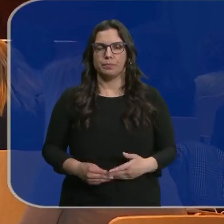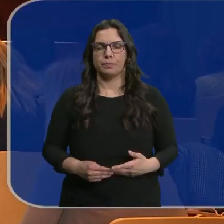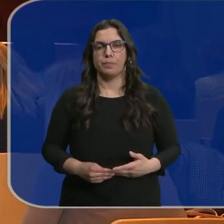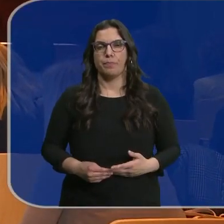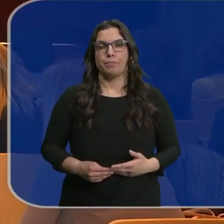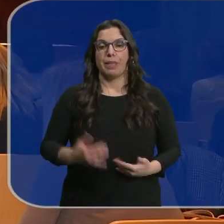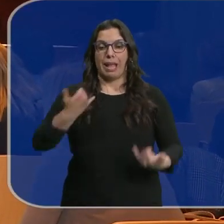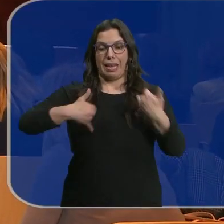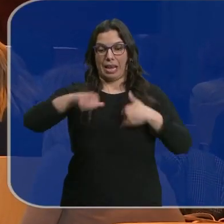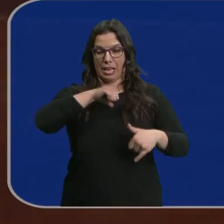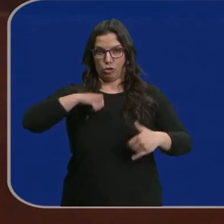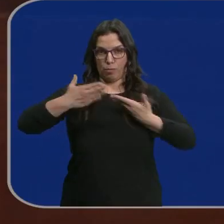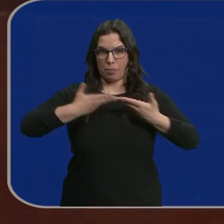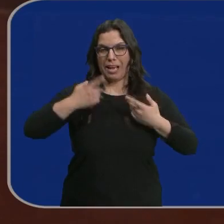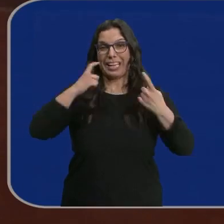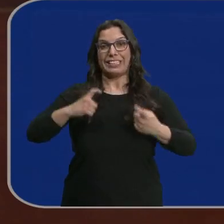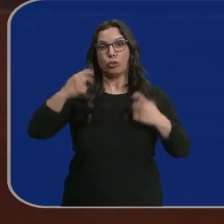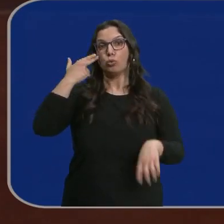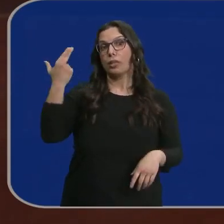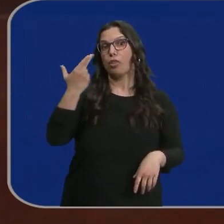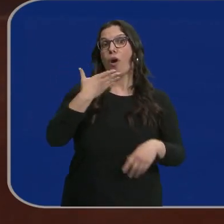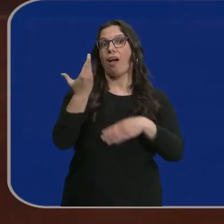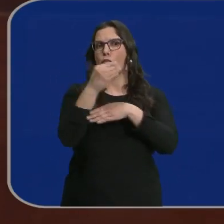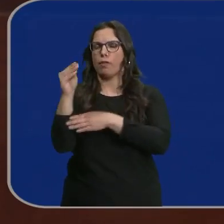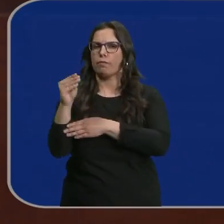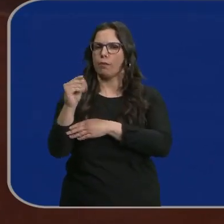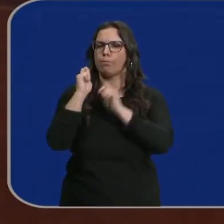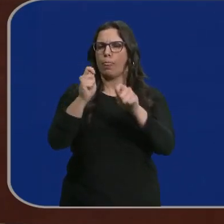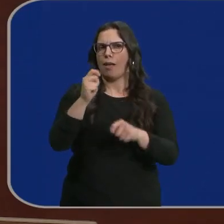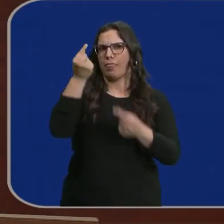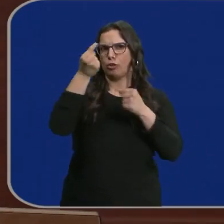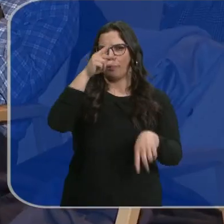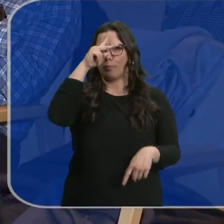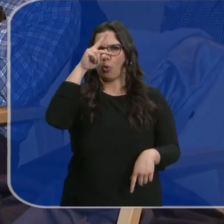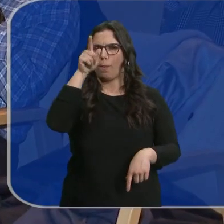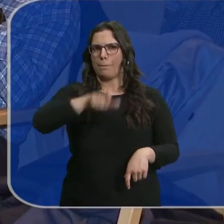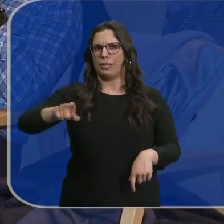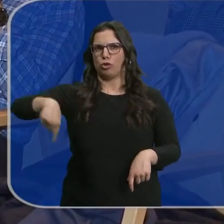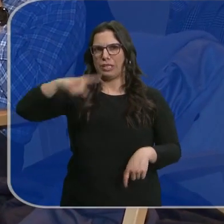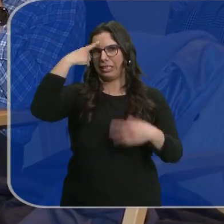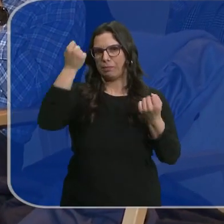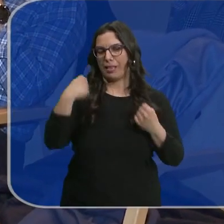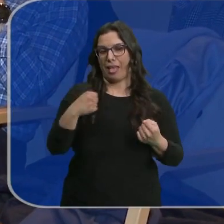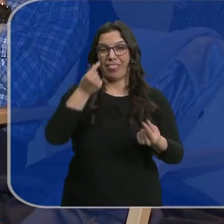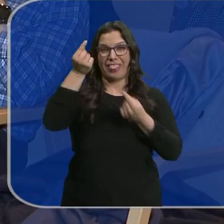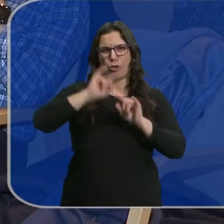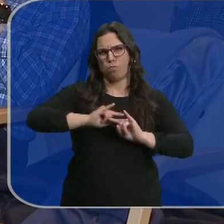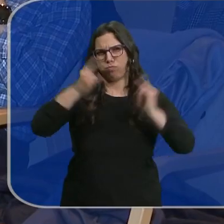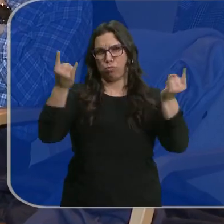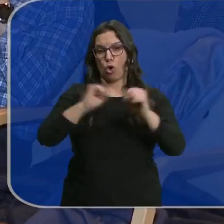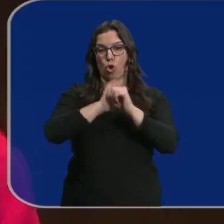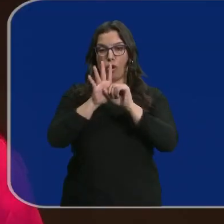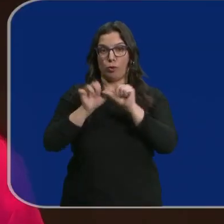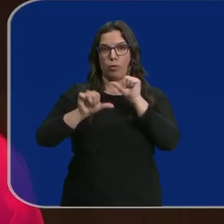Las autolesiones e intentos de suicidios entre los adolescentes preocupan a los especialistas. Los datos se han duplicado desde la